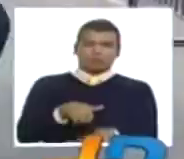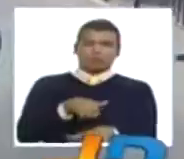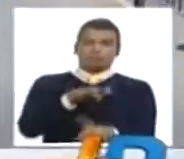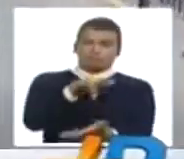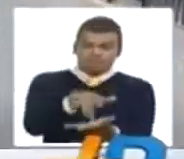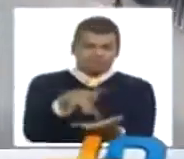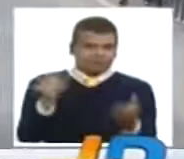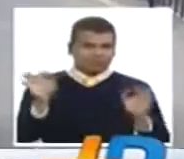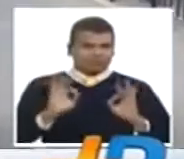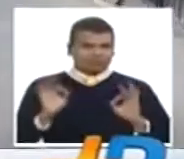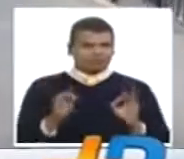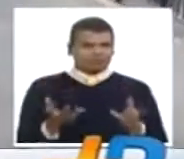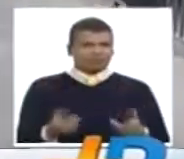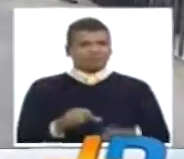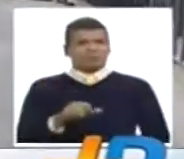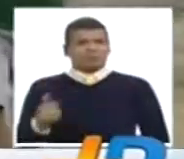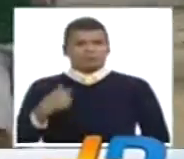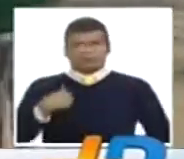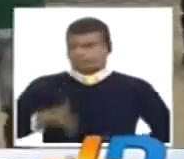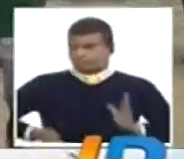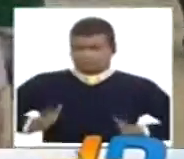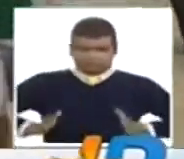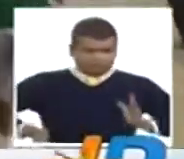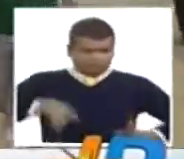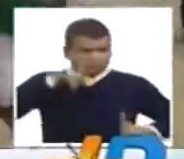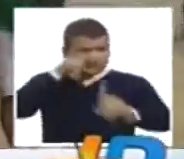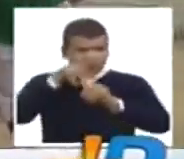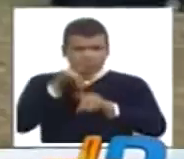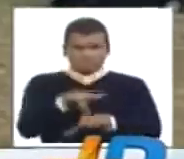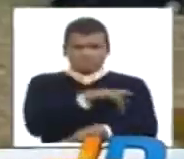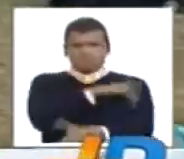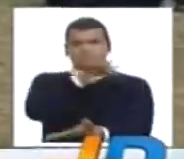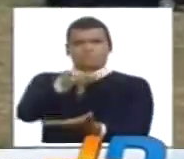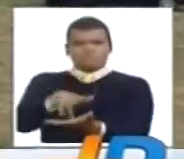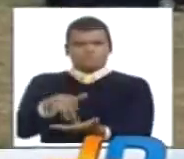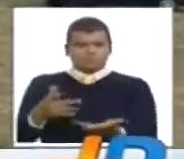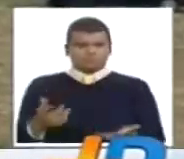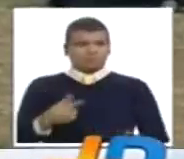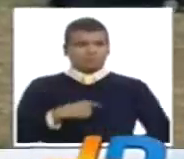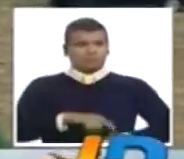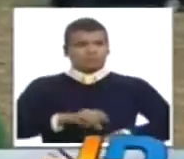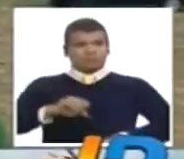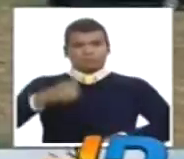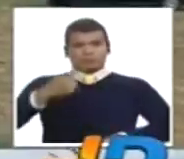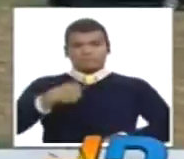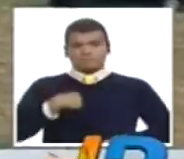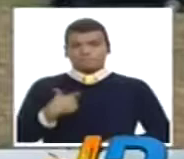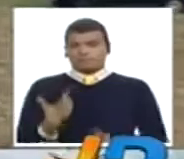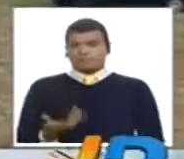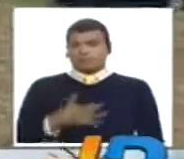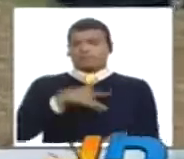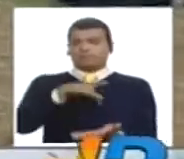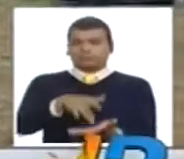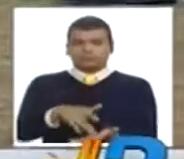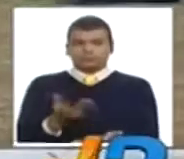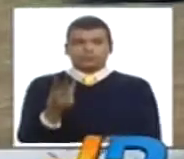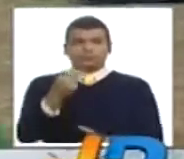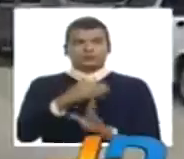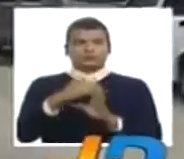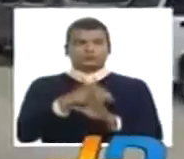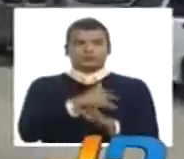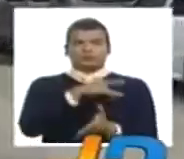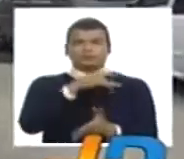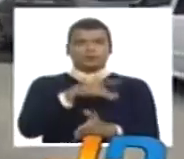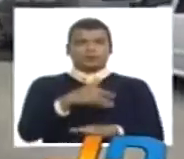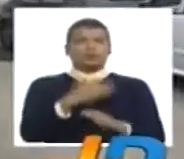llegado. Otros decidieron correr en un intento por llegar a tiempo. Se acaba el primer tiempo y apenas estamos llegando, salí de las 3:30 de mi